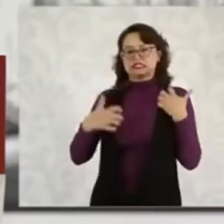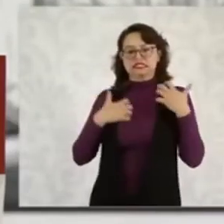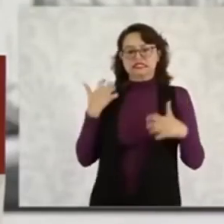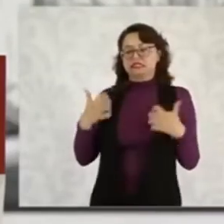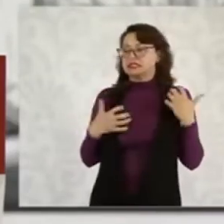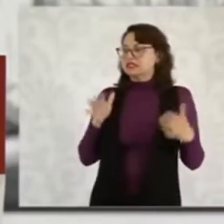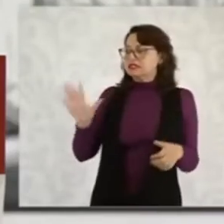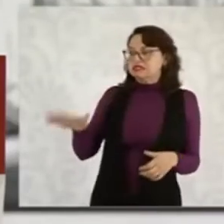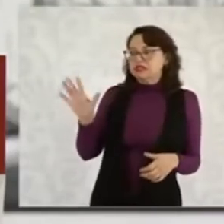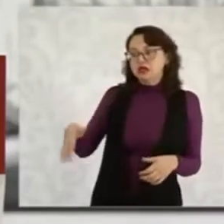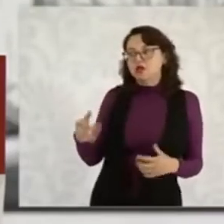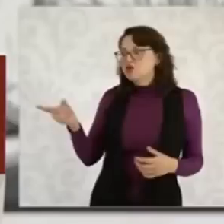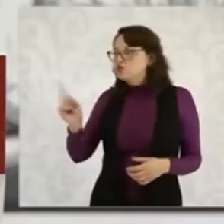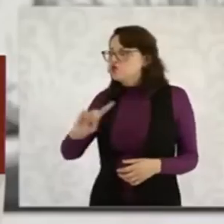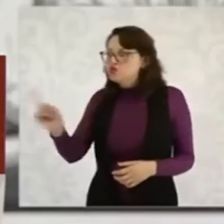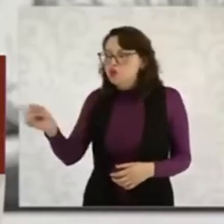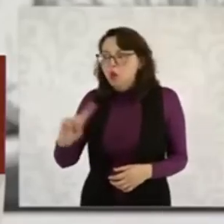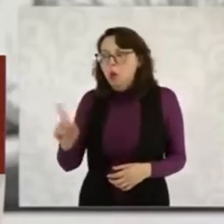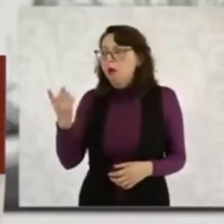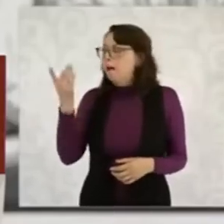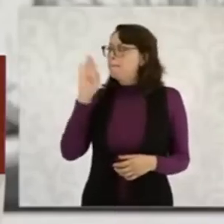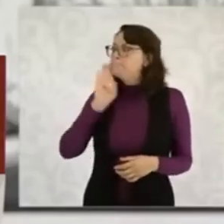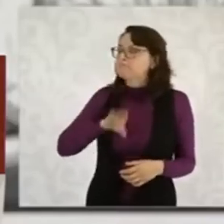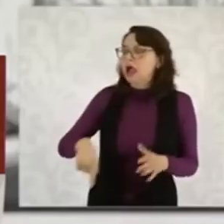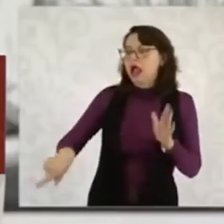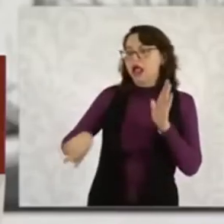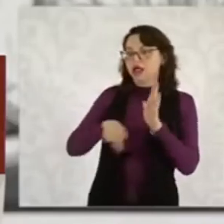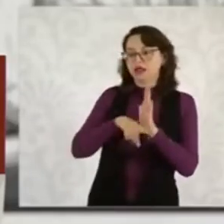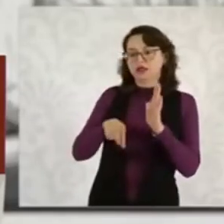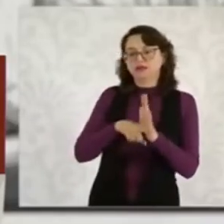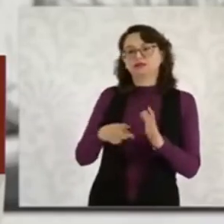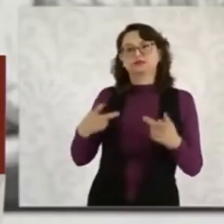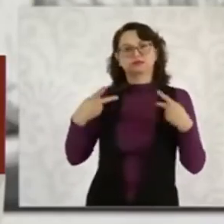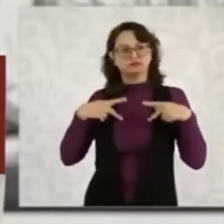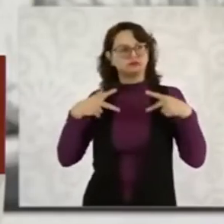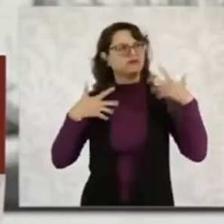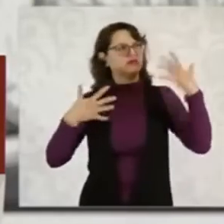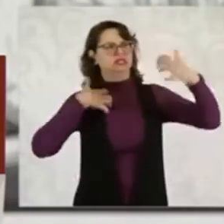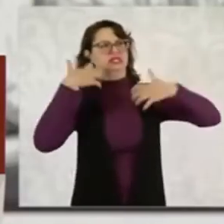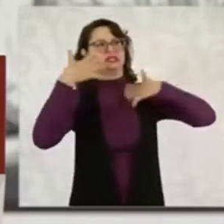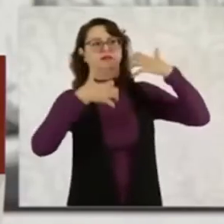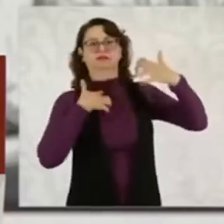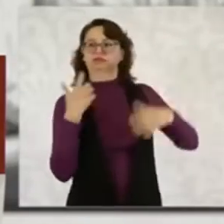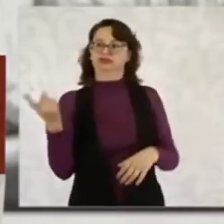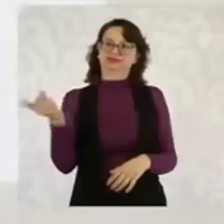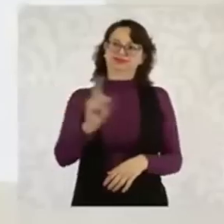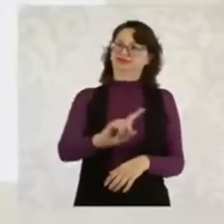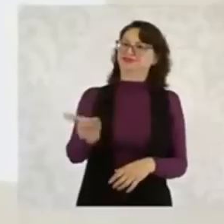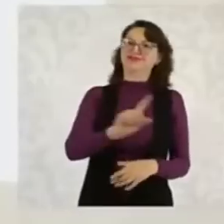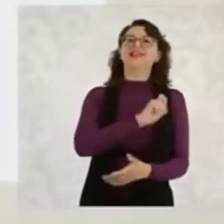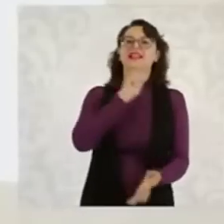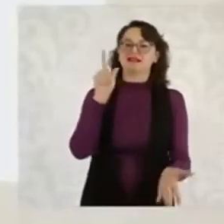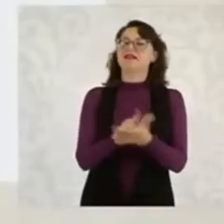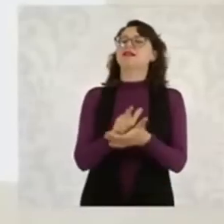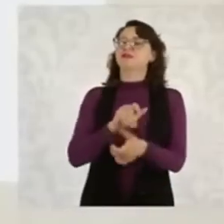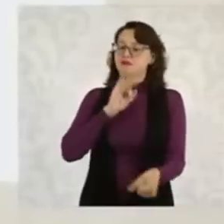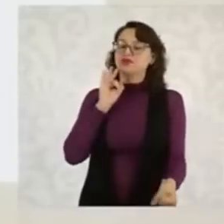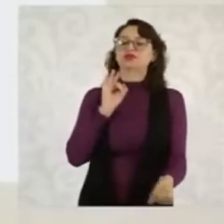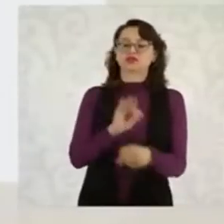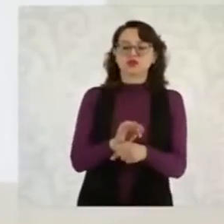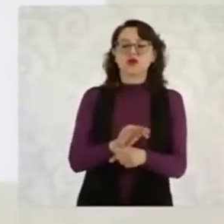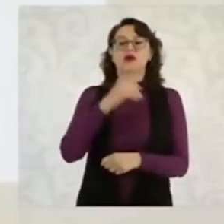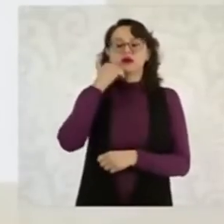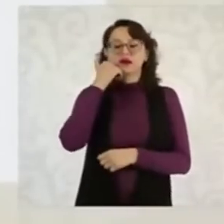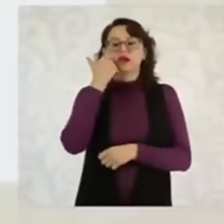para que los trabajadores y trabajadoras no quieran esta ley. Pero somos más los que queremos esta ley y queremos tener protección. Sobre todo